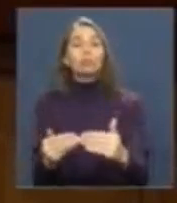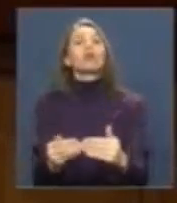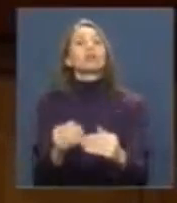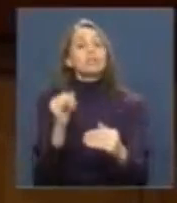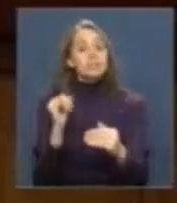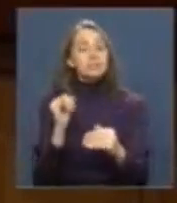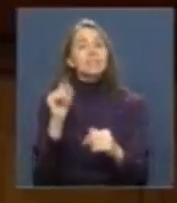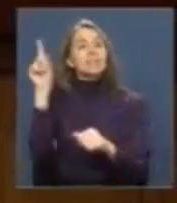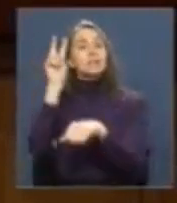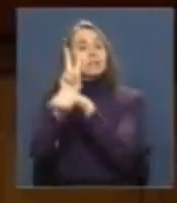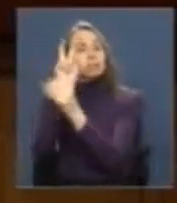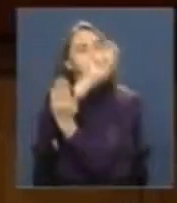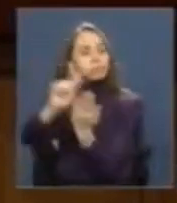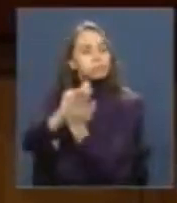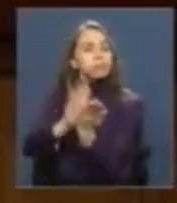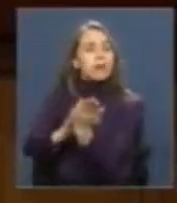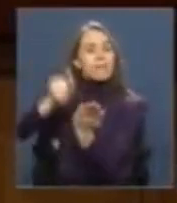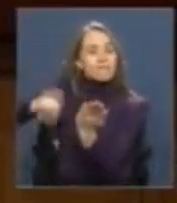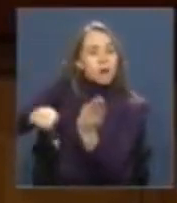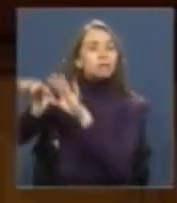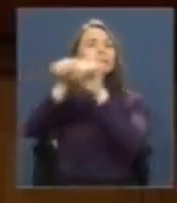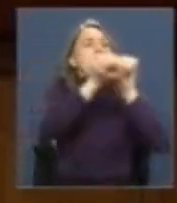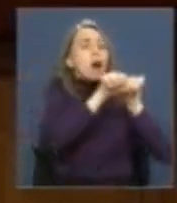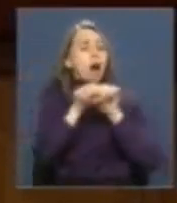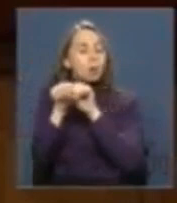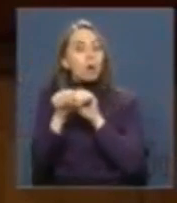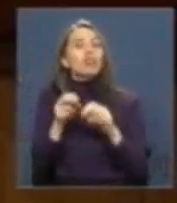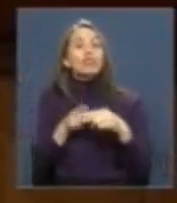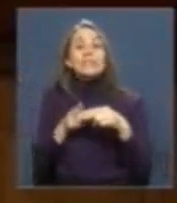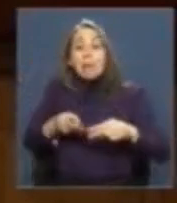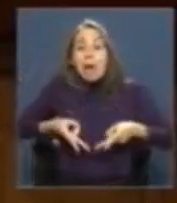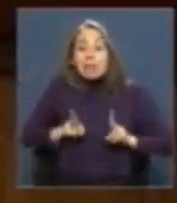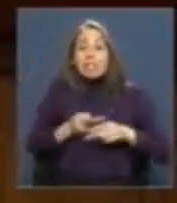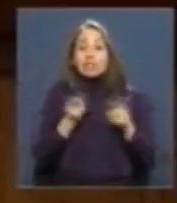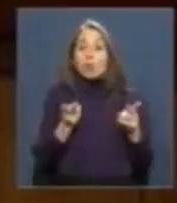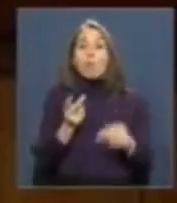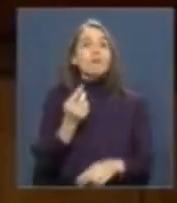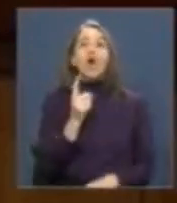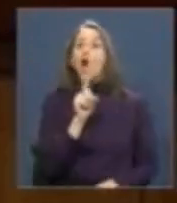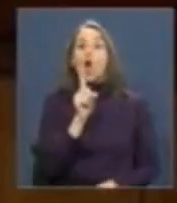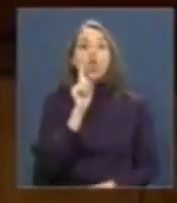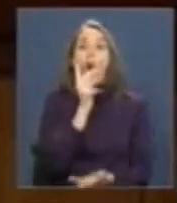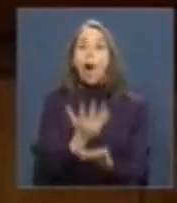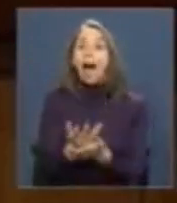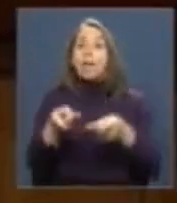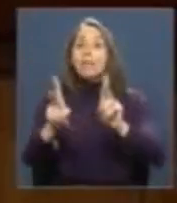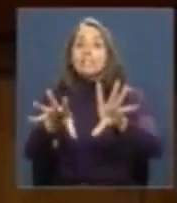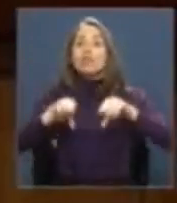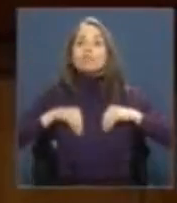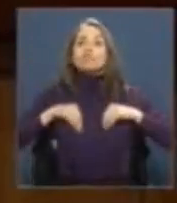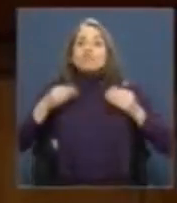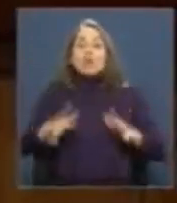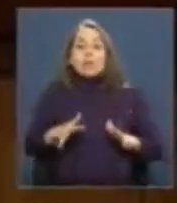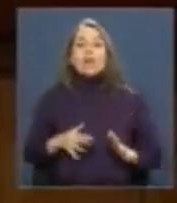doctrina y jurisprudencia en cuanto a quien derecho público no hay derechos adquiridos así que por consiguiente las leyes de